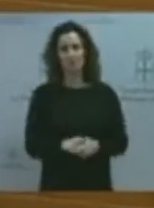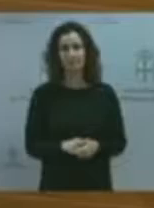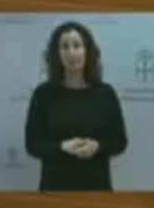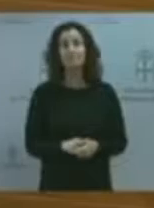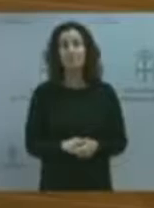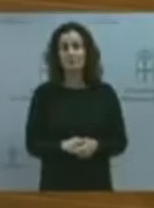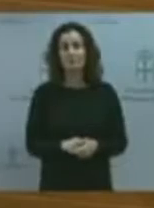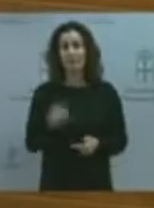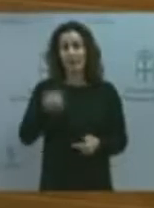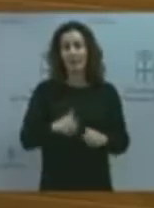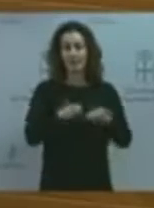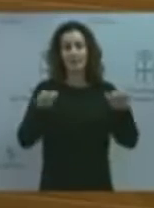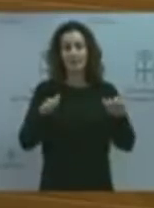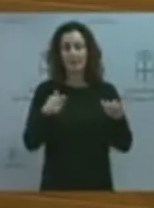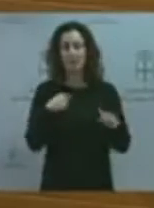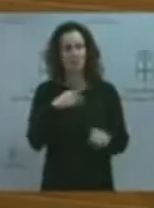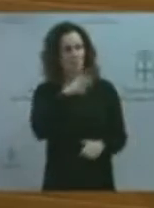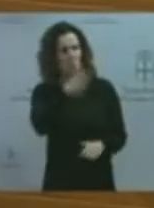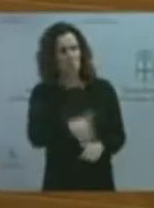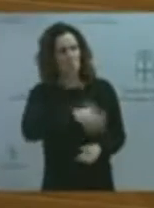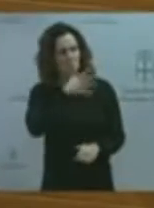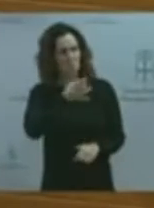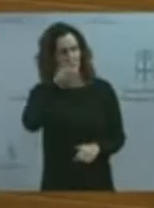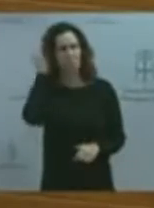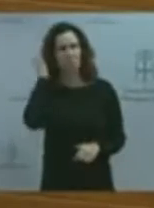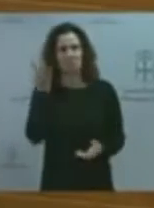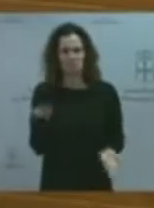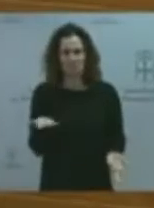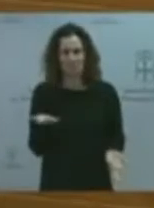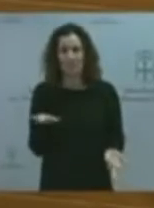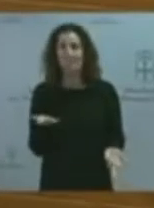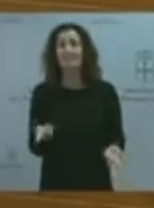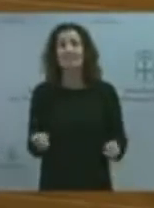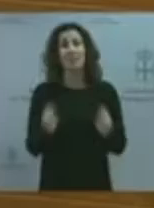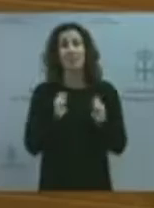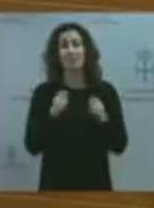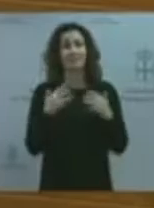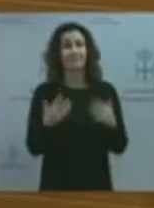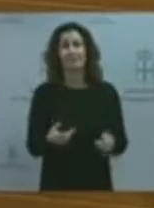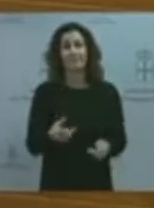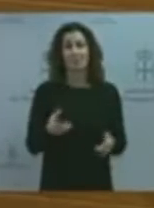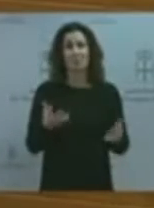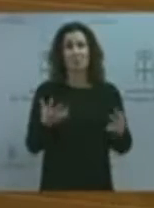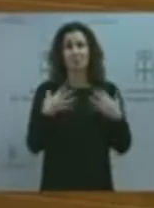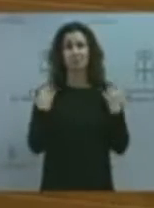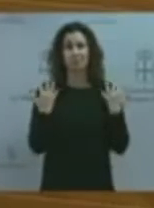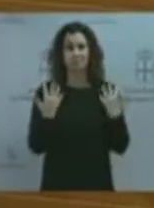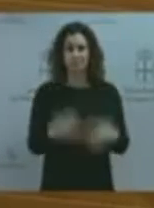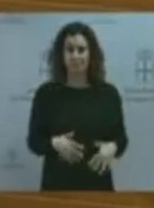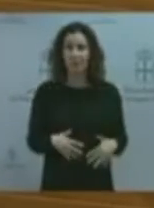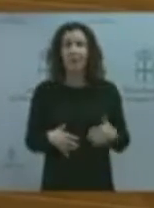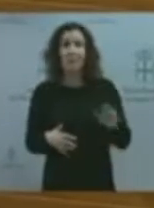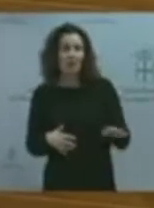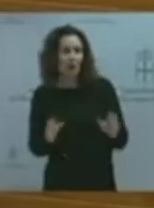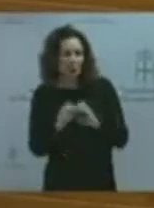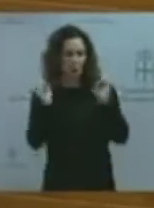sorprendido y hasta cierto punto decepcionado, porque no lo esperaba usted, que dice que el consenso es una mala búsqueda de adopción. Fíjese, usted habla